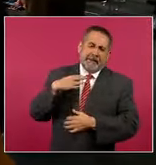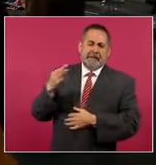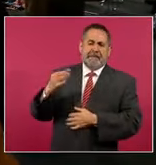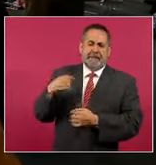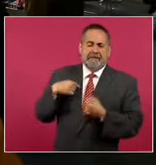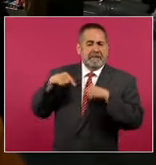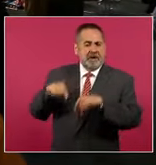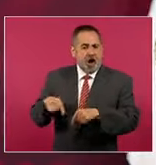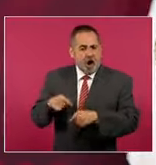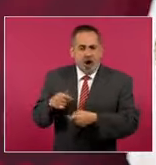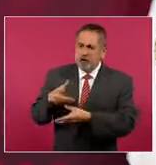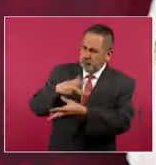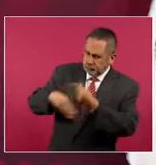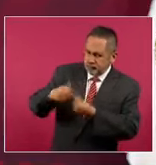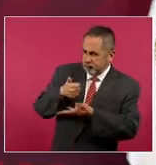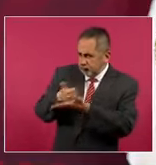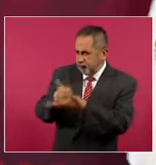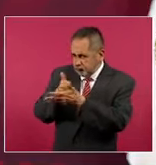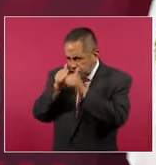para ayudar al pueblo.